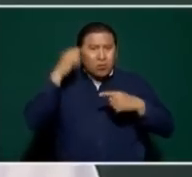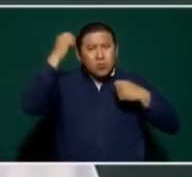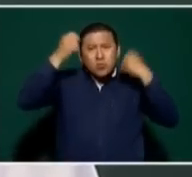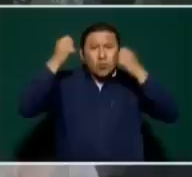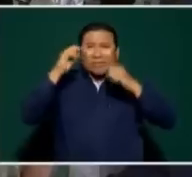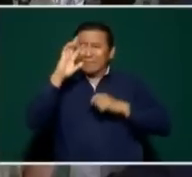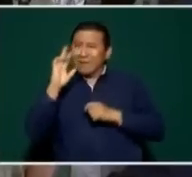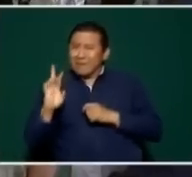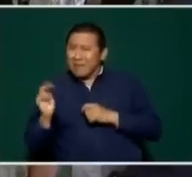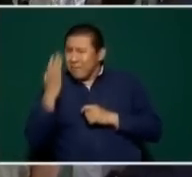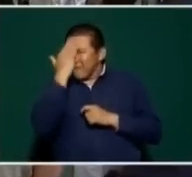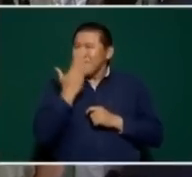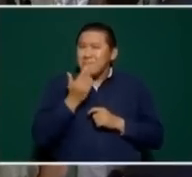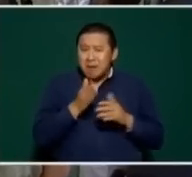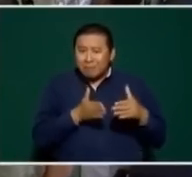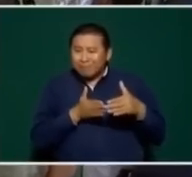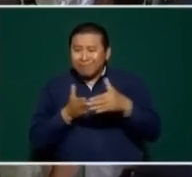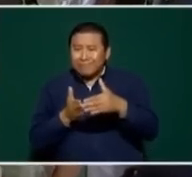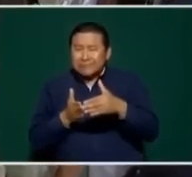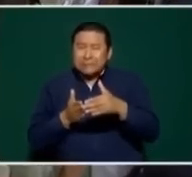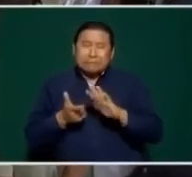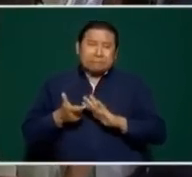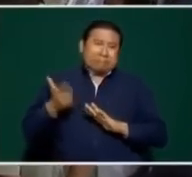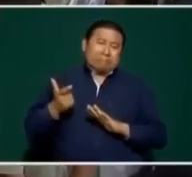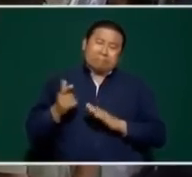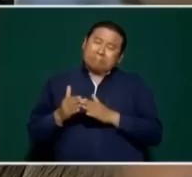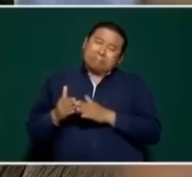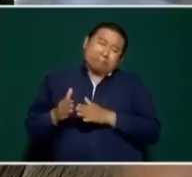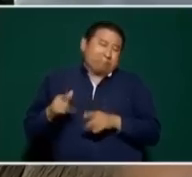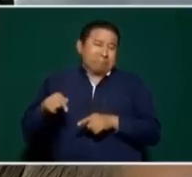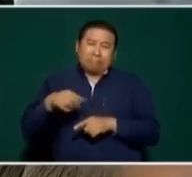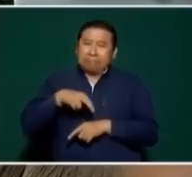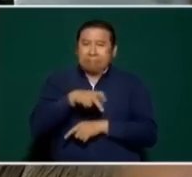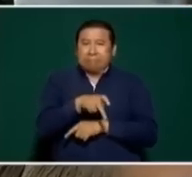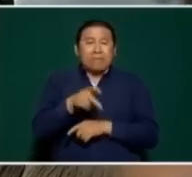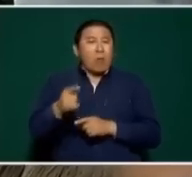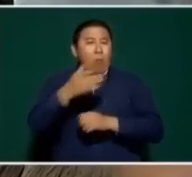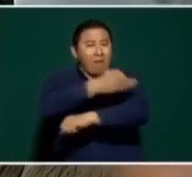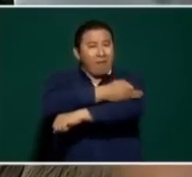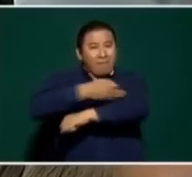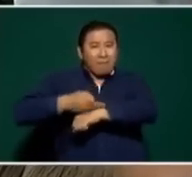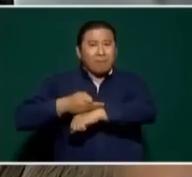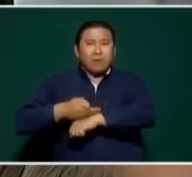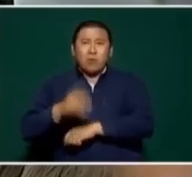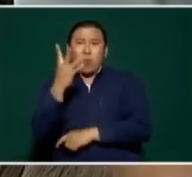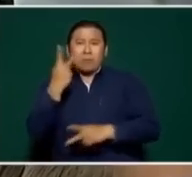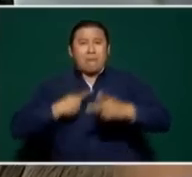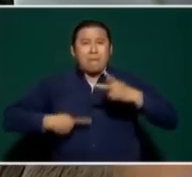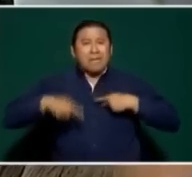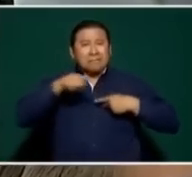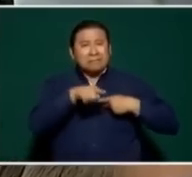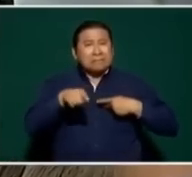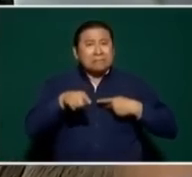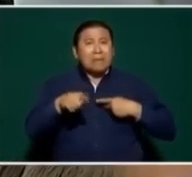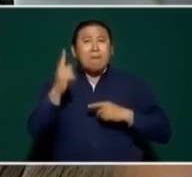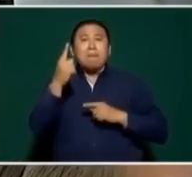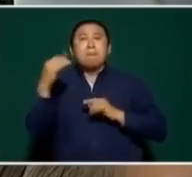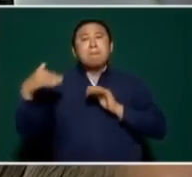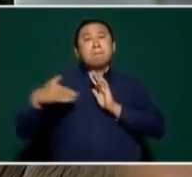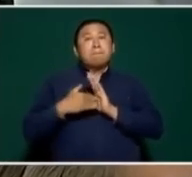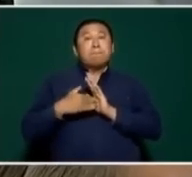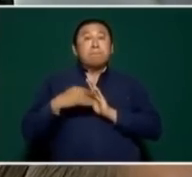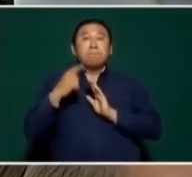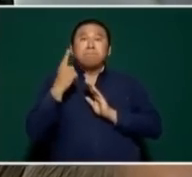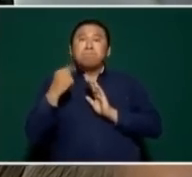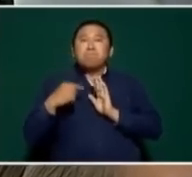la Riviera Maya no cruza porque es muy caro. Por ejemplo, una familia de 4 personas pagaría 1,000 pesos